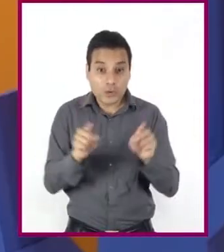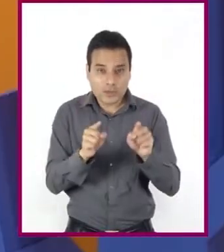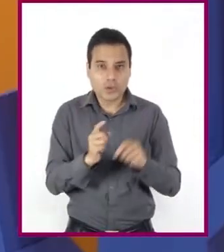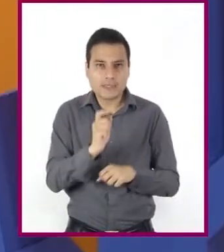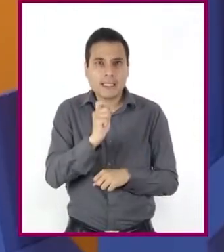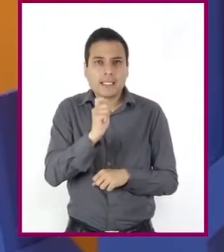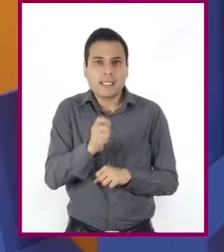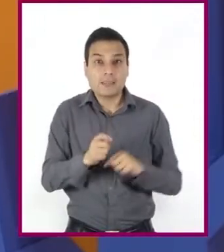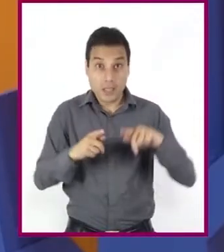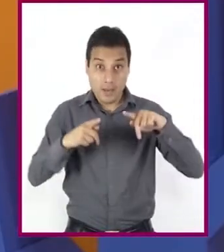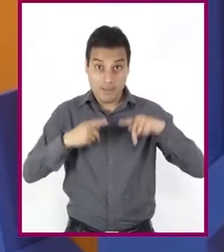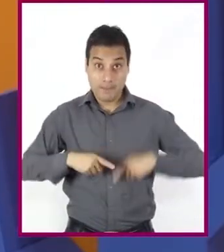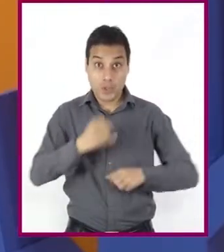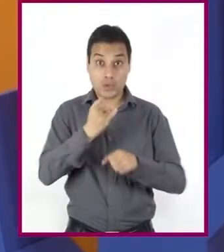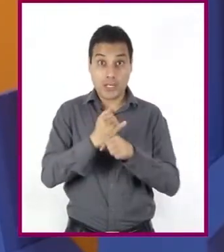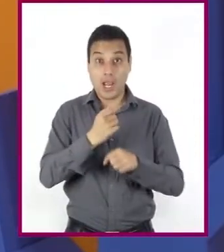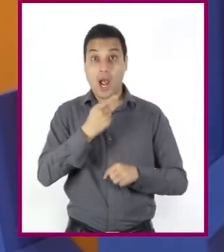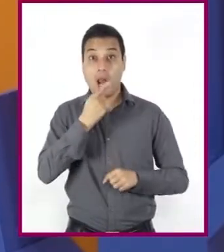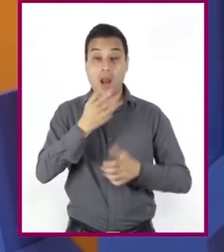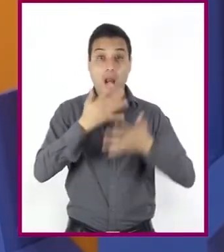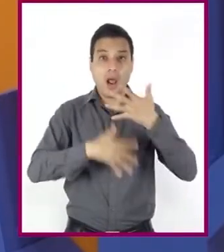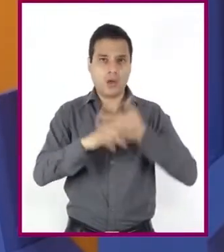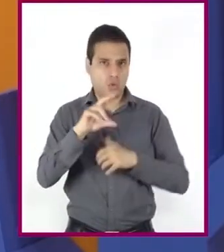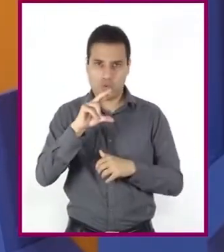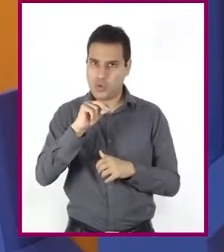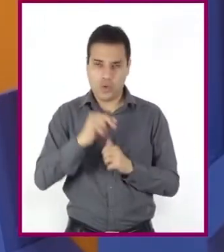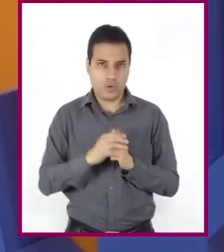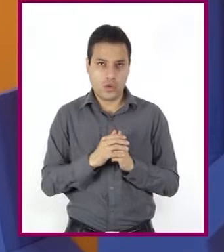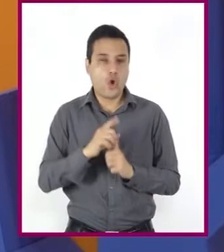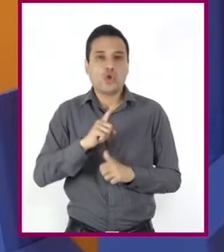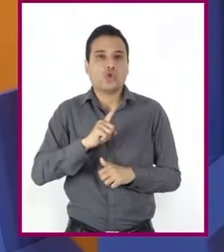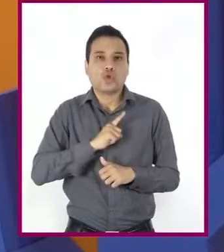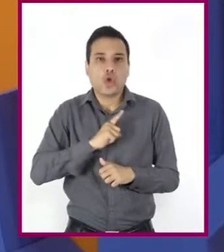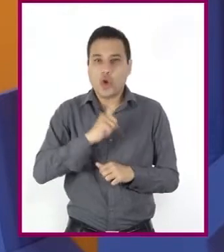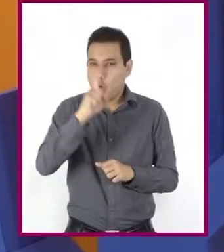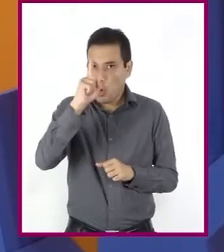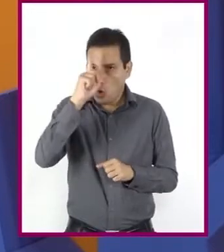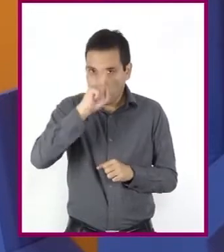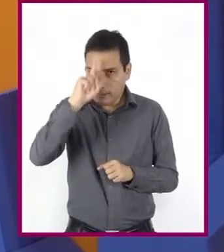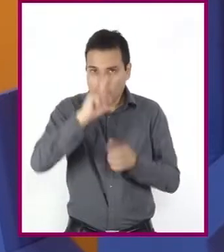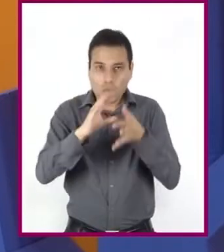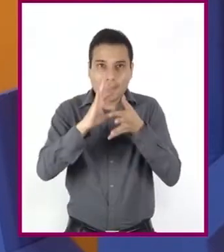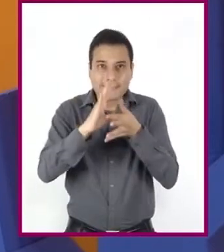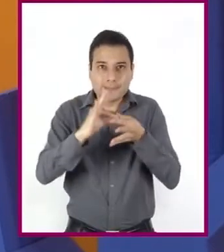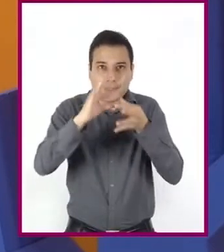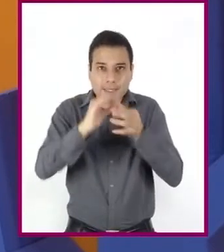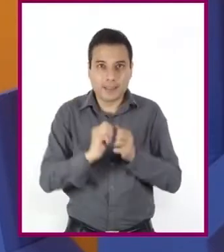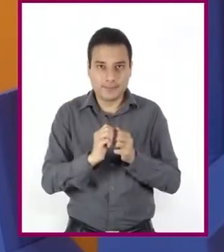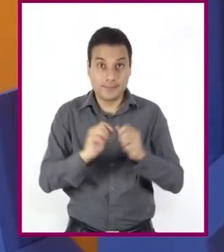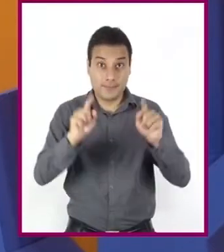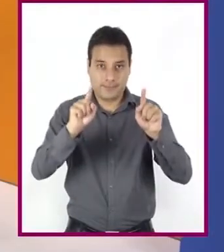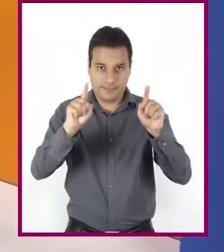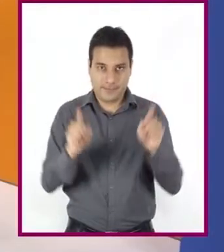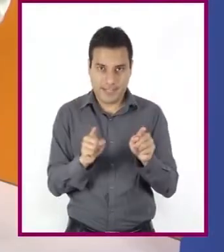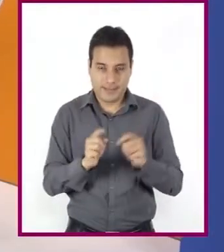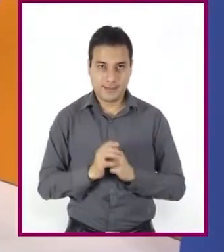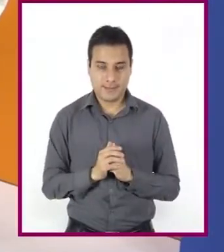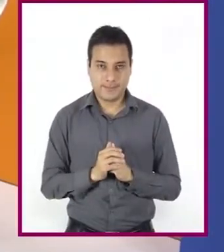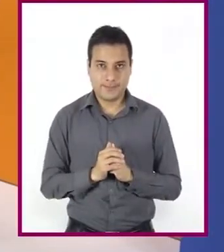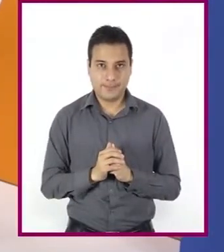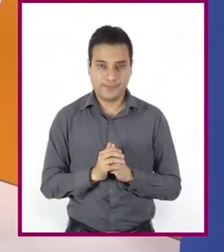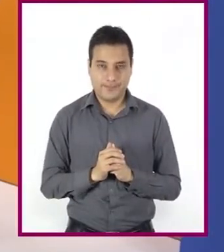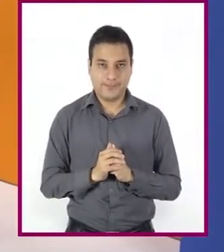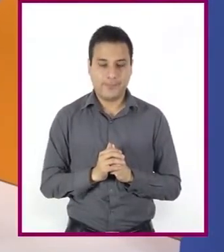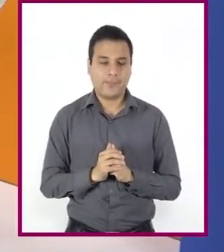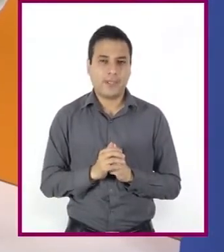son dichas por los personajes, se utilizan para otro tipo de indicaciones, por eso se separan con paréntesis. Es de